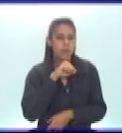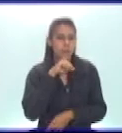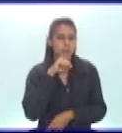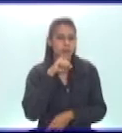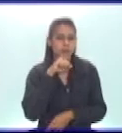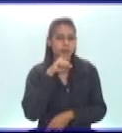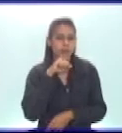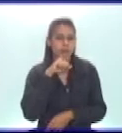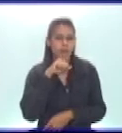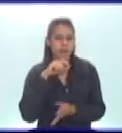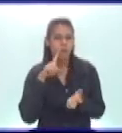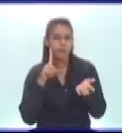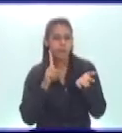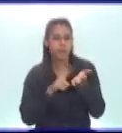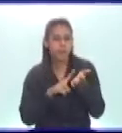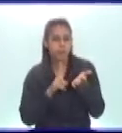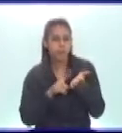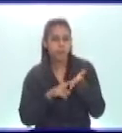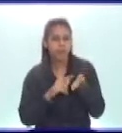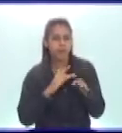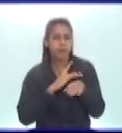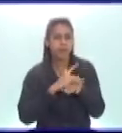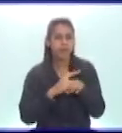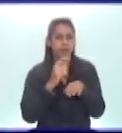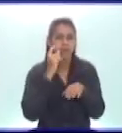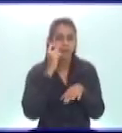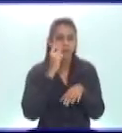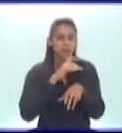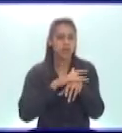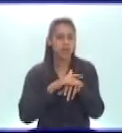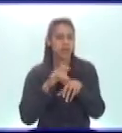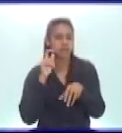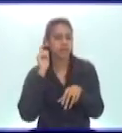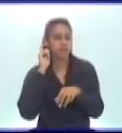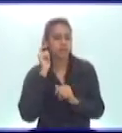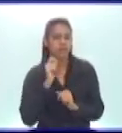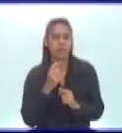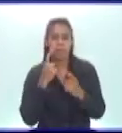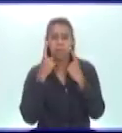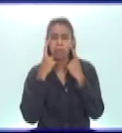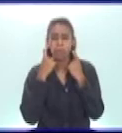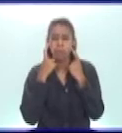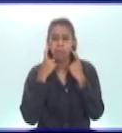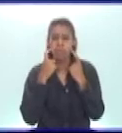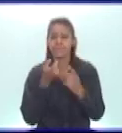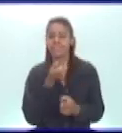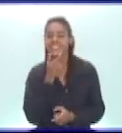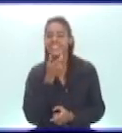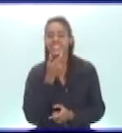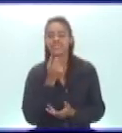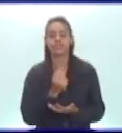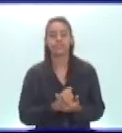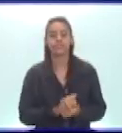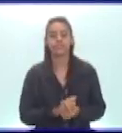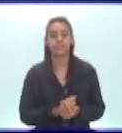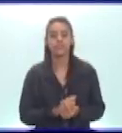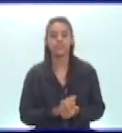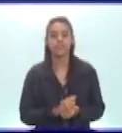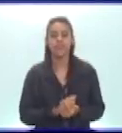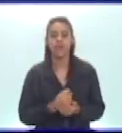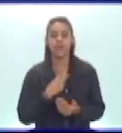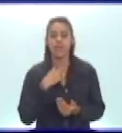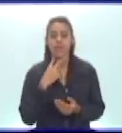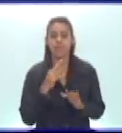o de papá o de su hermanito. También estaríamos hablando del llanto, de la risa, de las voces